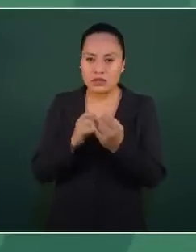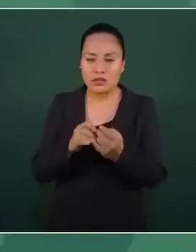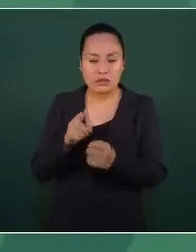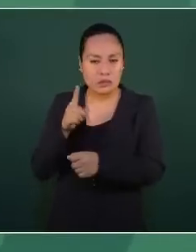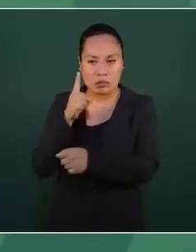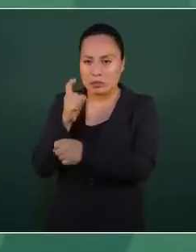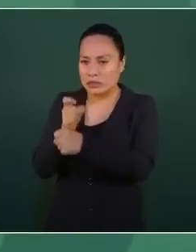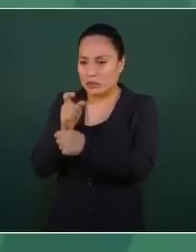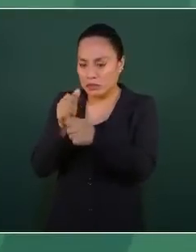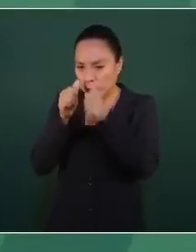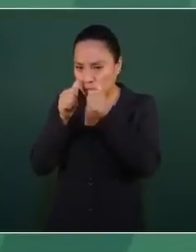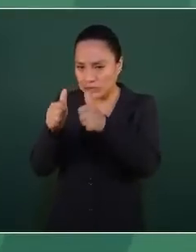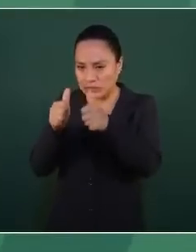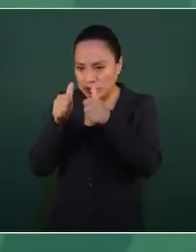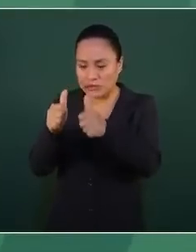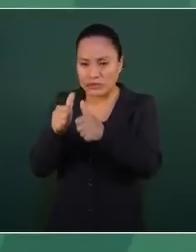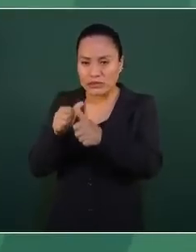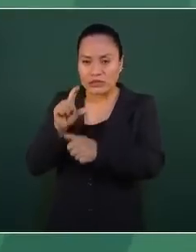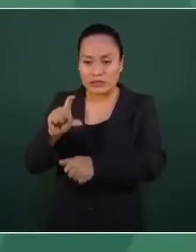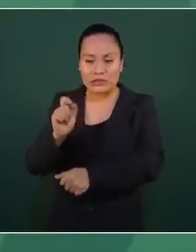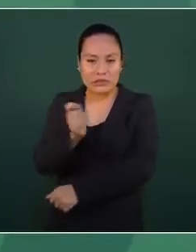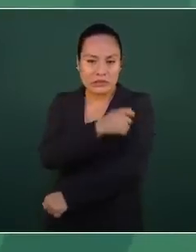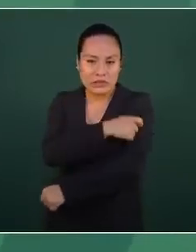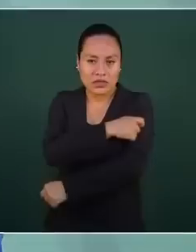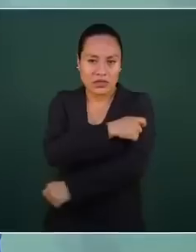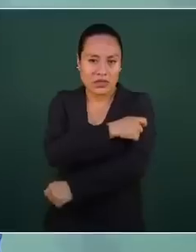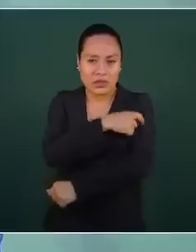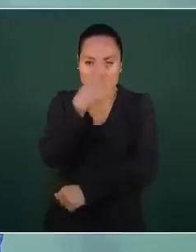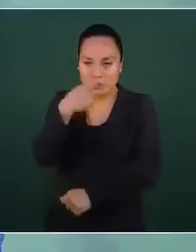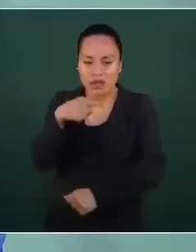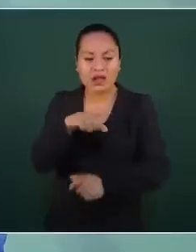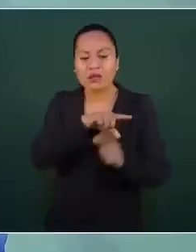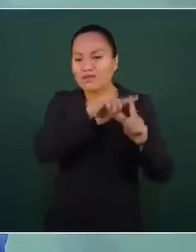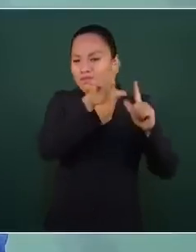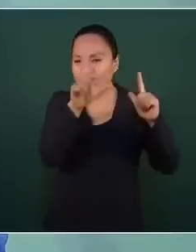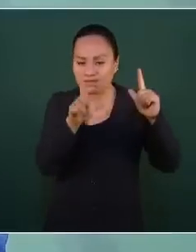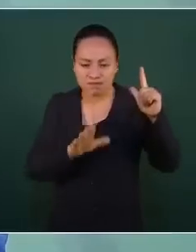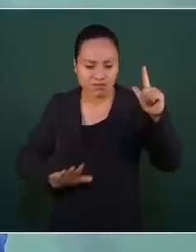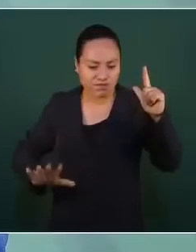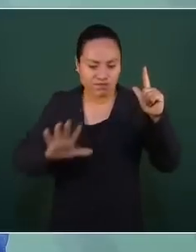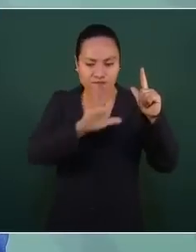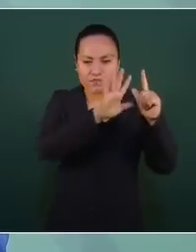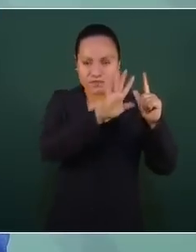embarazadas, pero es un plan nacional de vacunación.